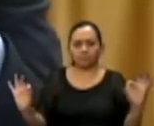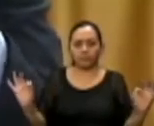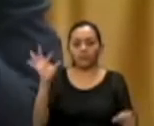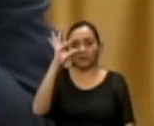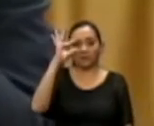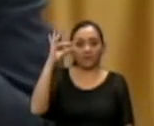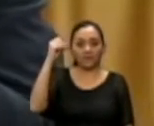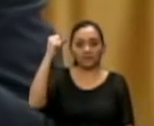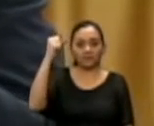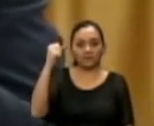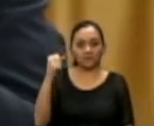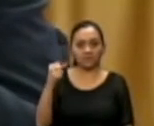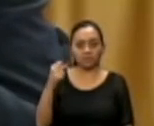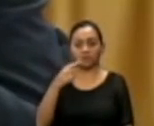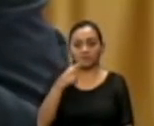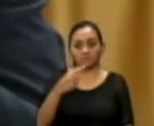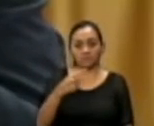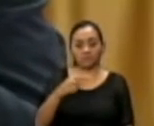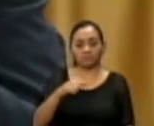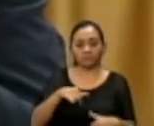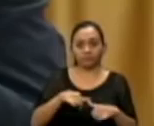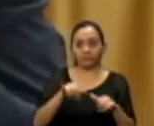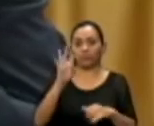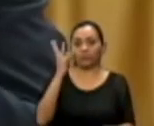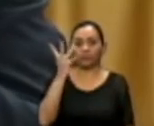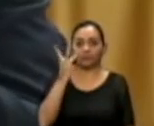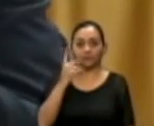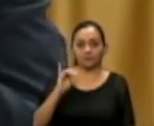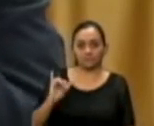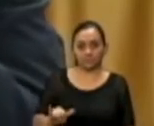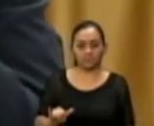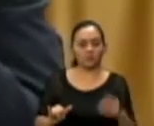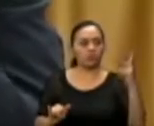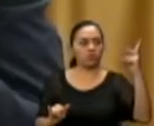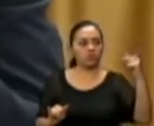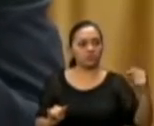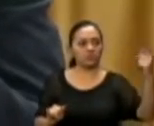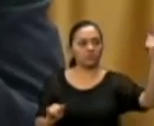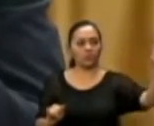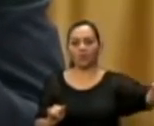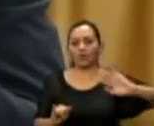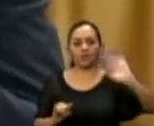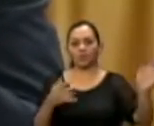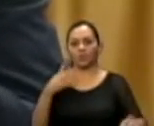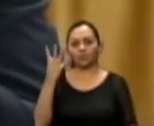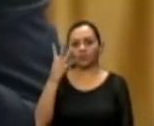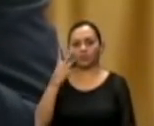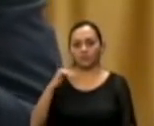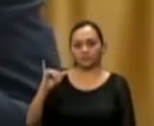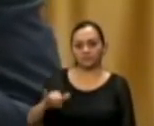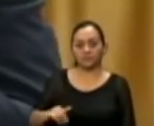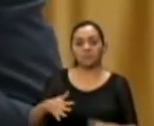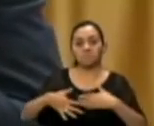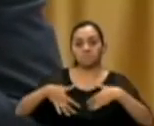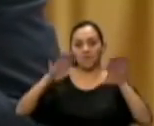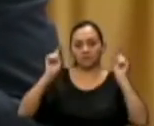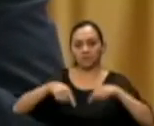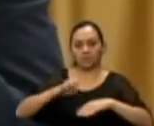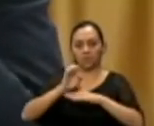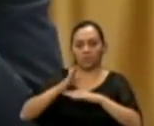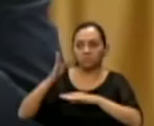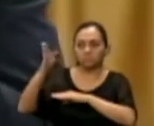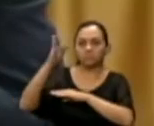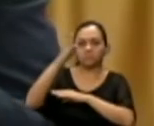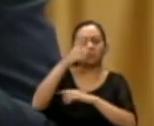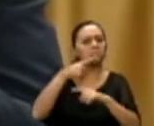francisco fue de lejos la más larga y américa latina en su visita a américa latina y donde hubo muchos más actos masivos es